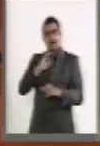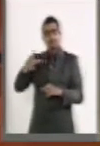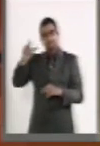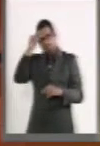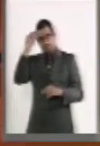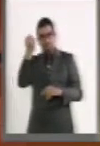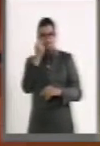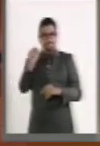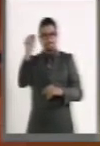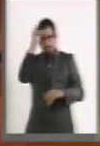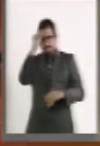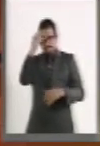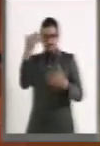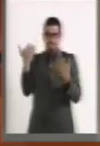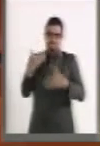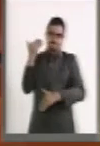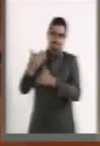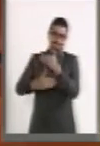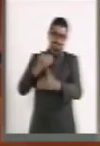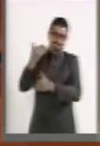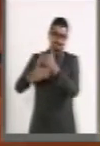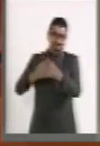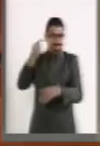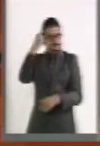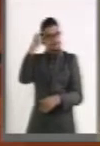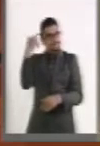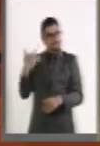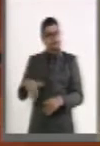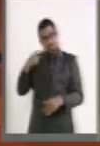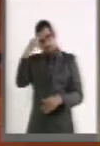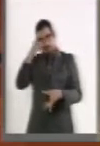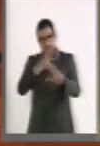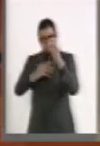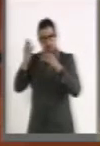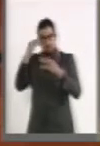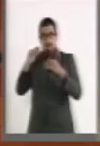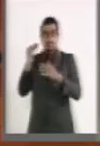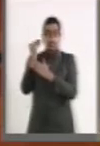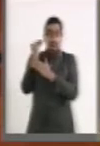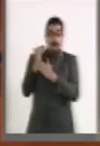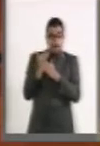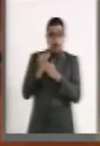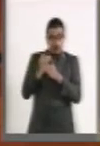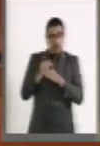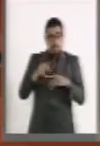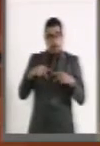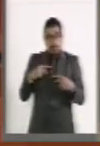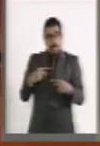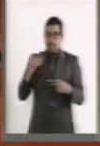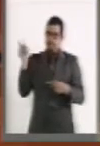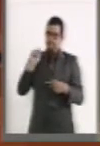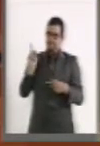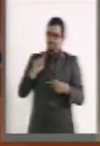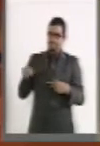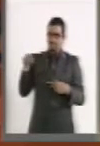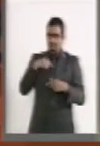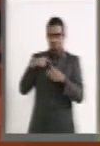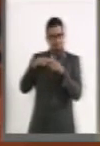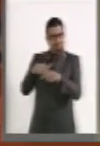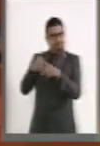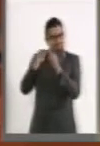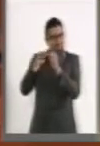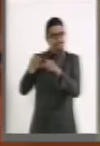niveles de capacidad intelectual. Su capacidad para aprender no disminuye ni necesariamente permanece